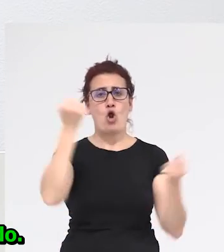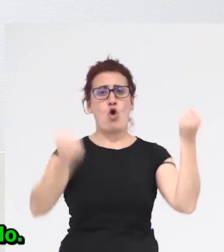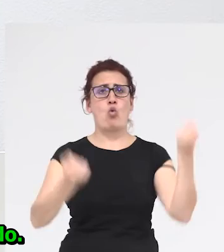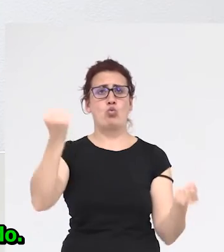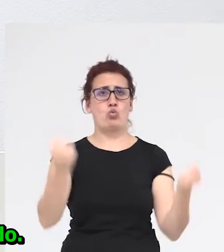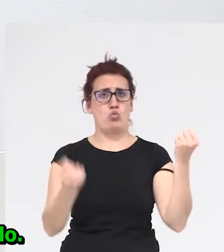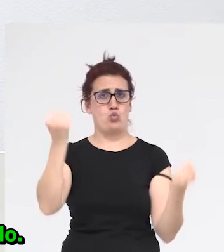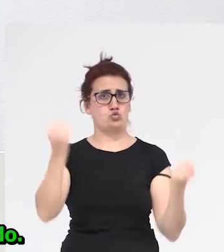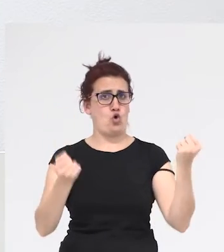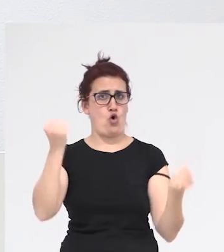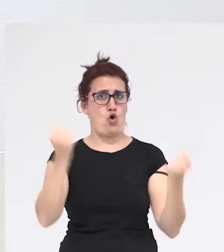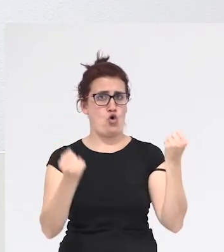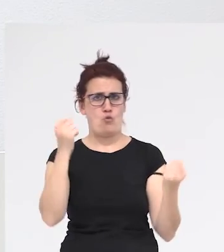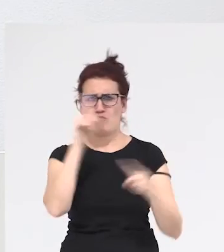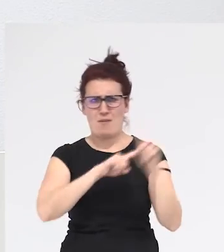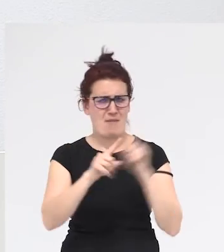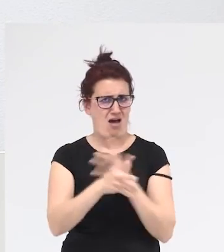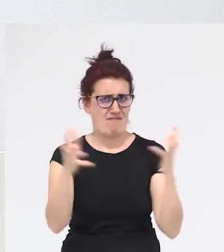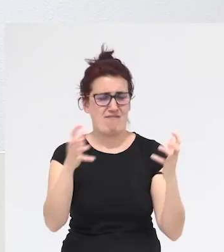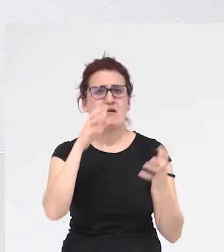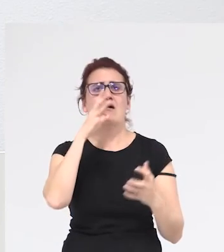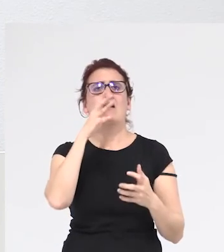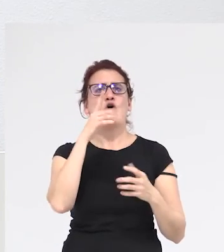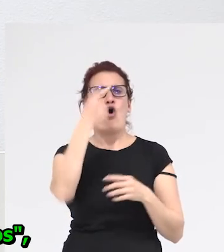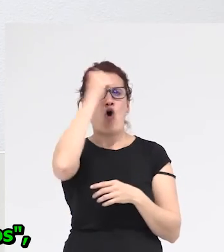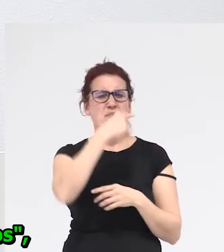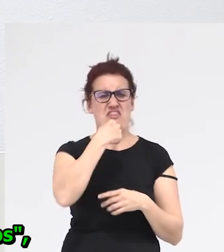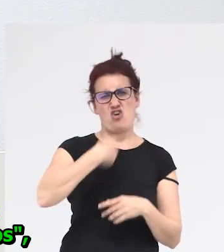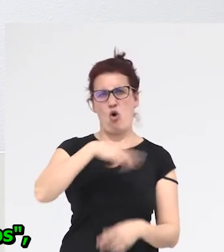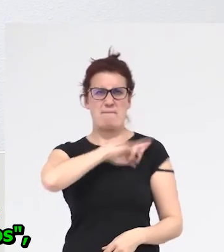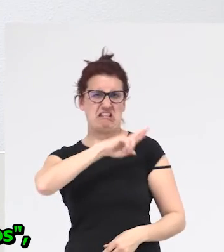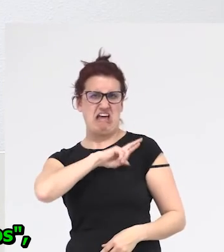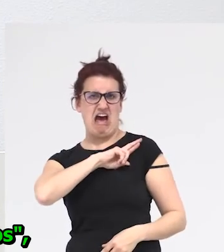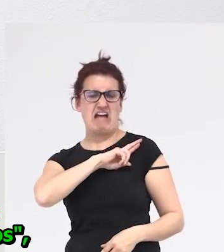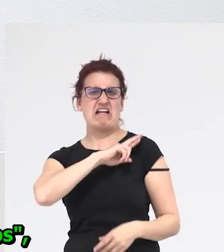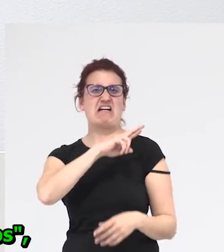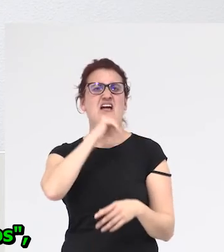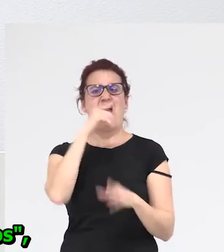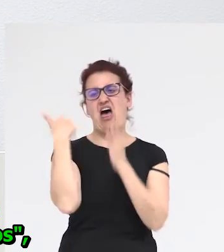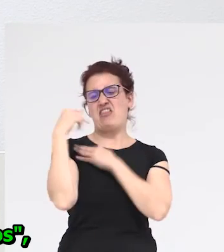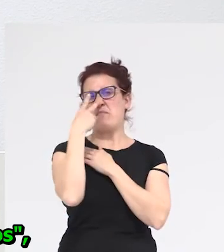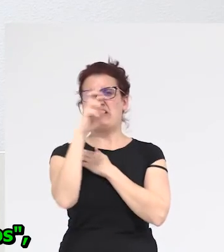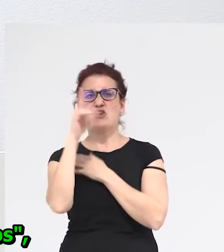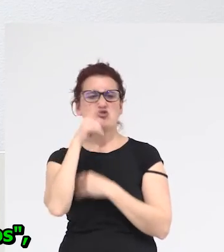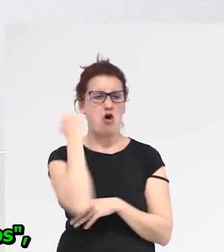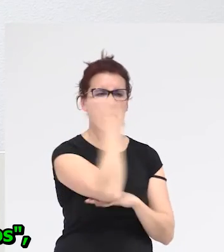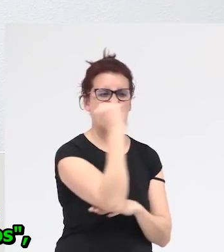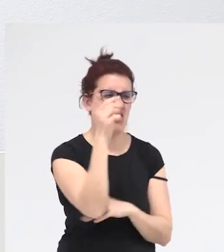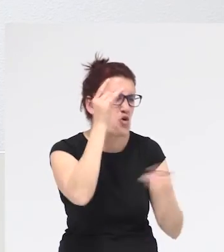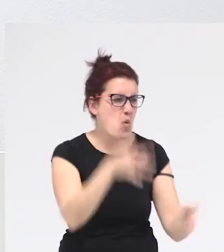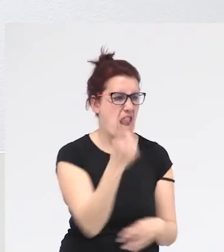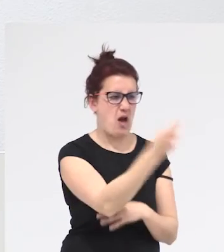bueno, tremendo, un hombre que sale diciendo soy militar y hace 20 años me dedico a matar gente como